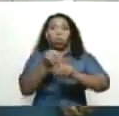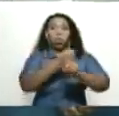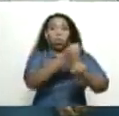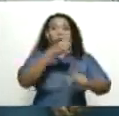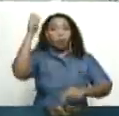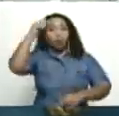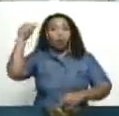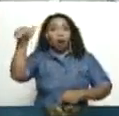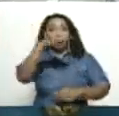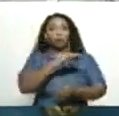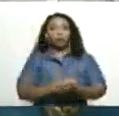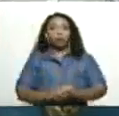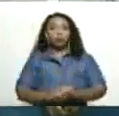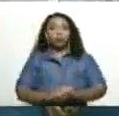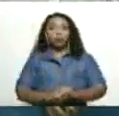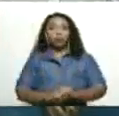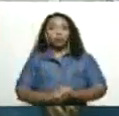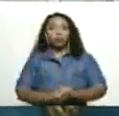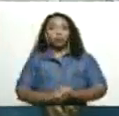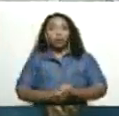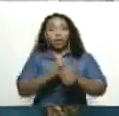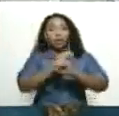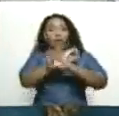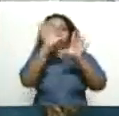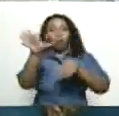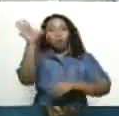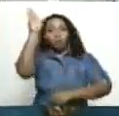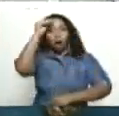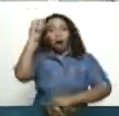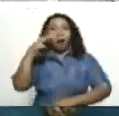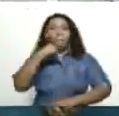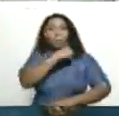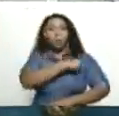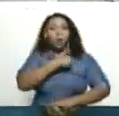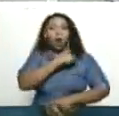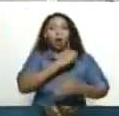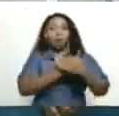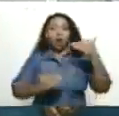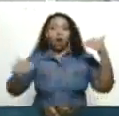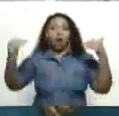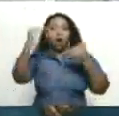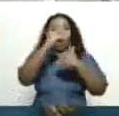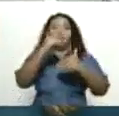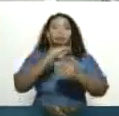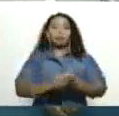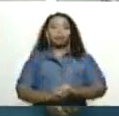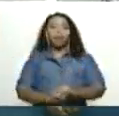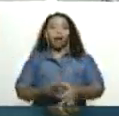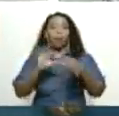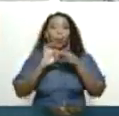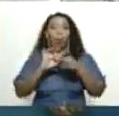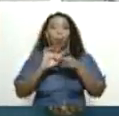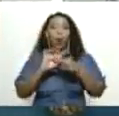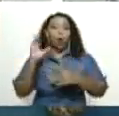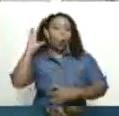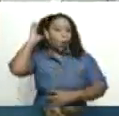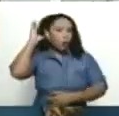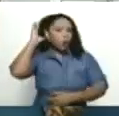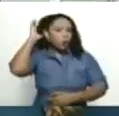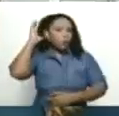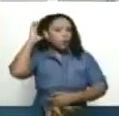pueblos, es la convicción, es la moral superior, es la unidad, es la conciencia,